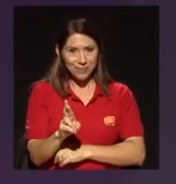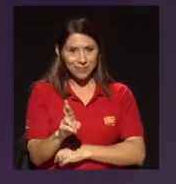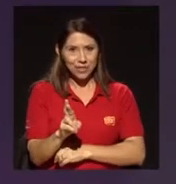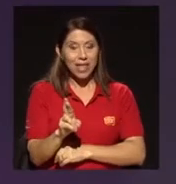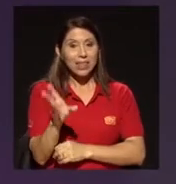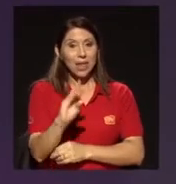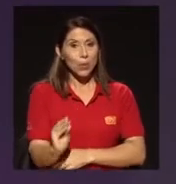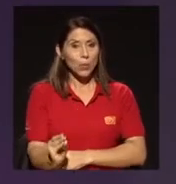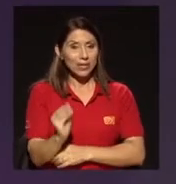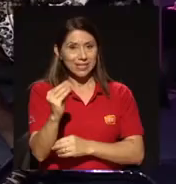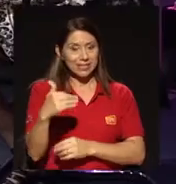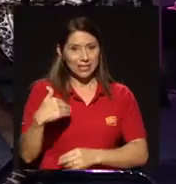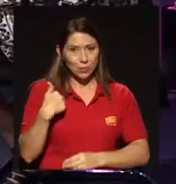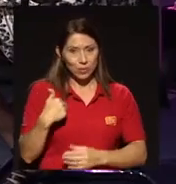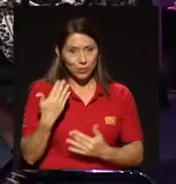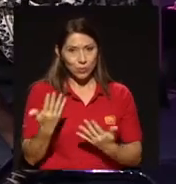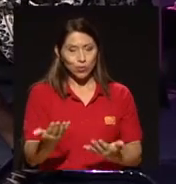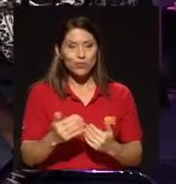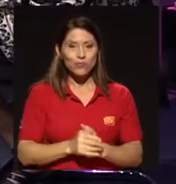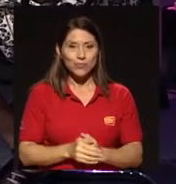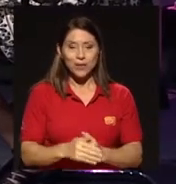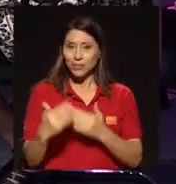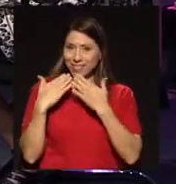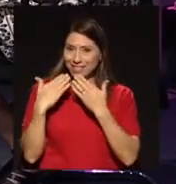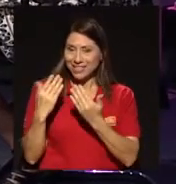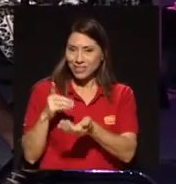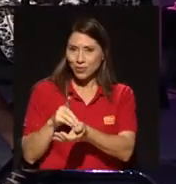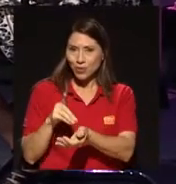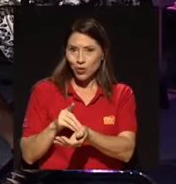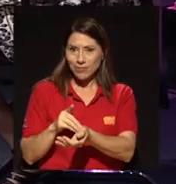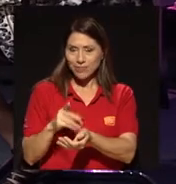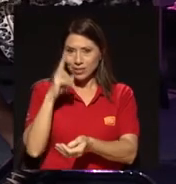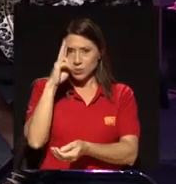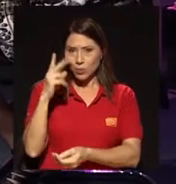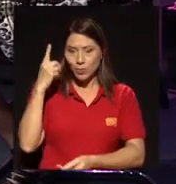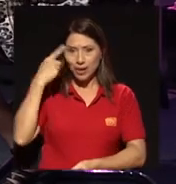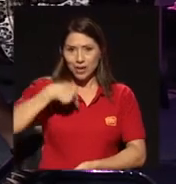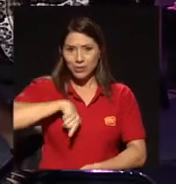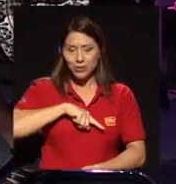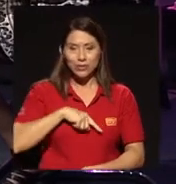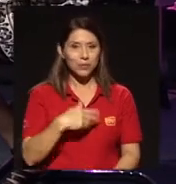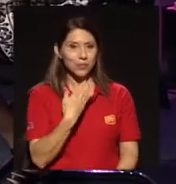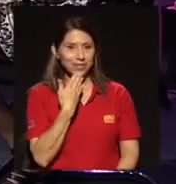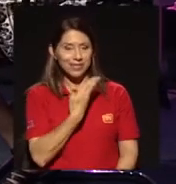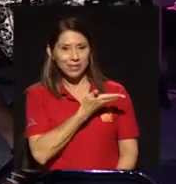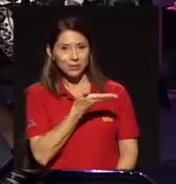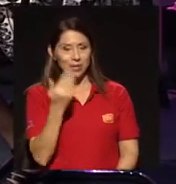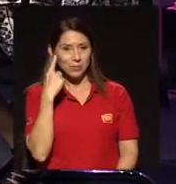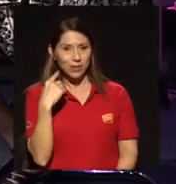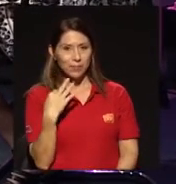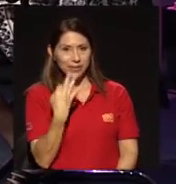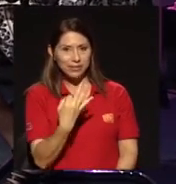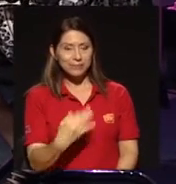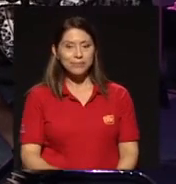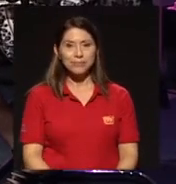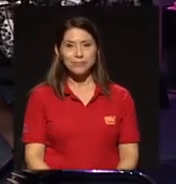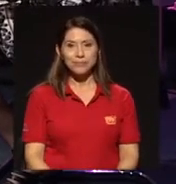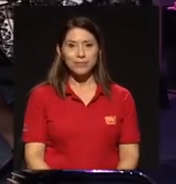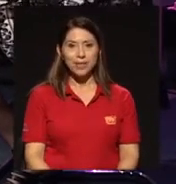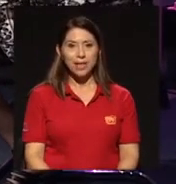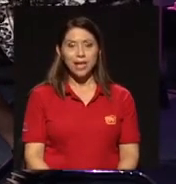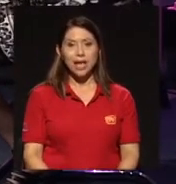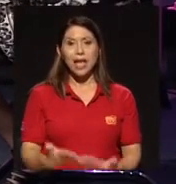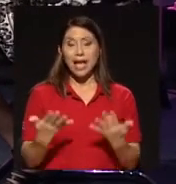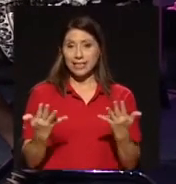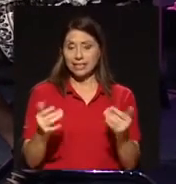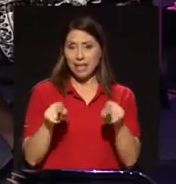de Adolescencia y Juventud. Muchas gracias, doctora. Es un honor para nosotros. Muchas gracias a ustedes por la invitación. Muy